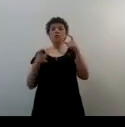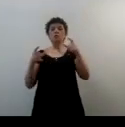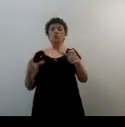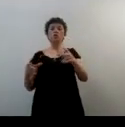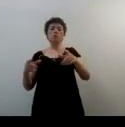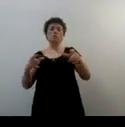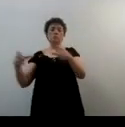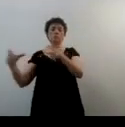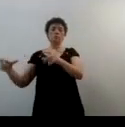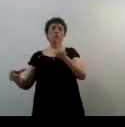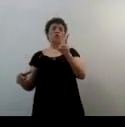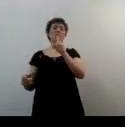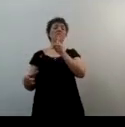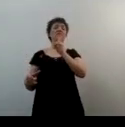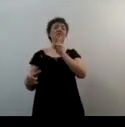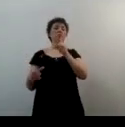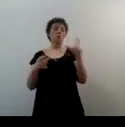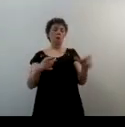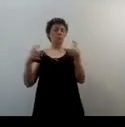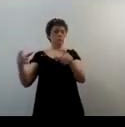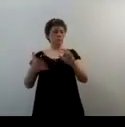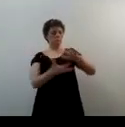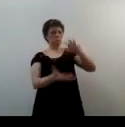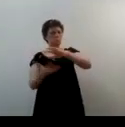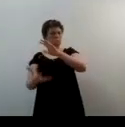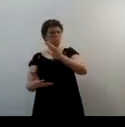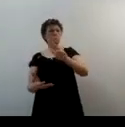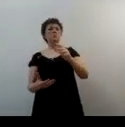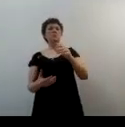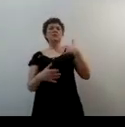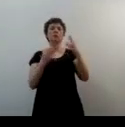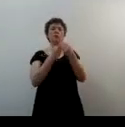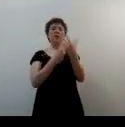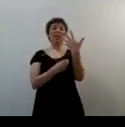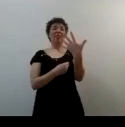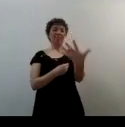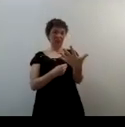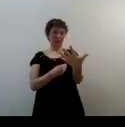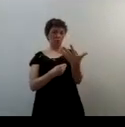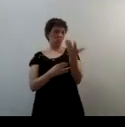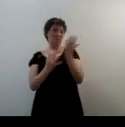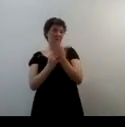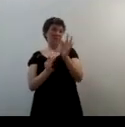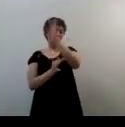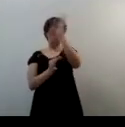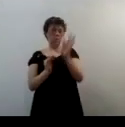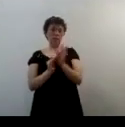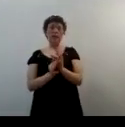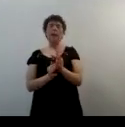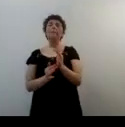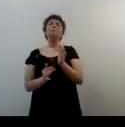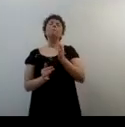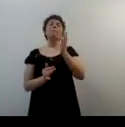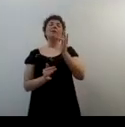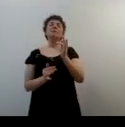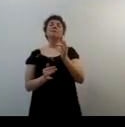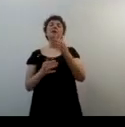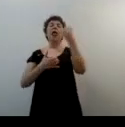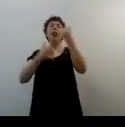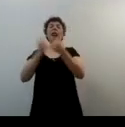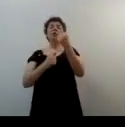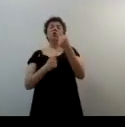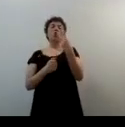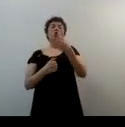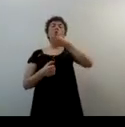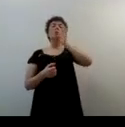verdura majos, pues ya llevo otros 2, ya llevo 5, ya llevo la mitad del hidrato del día. 2 de lácteo, 2 vasos de leche, por